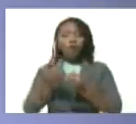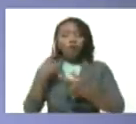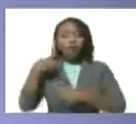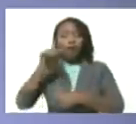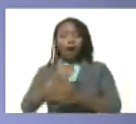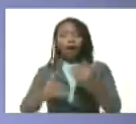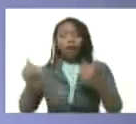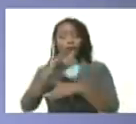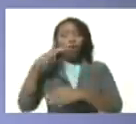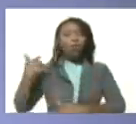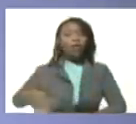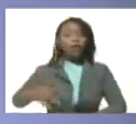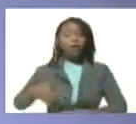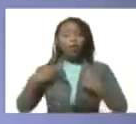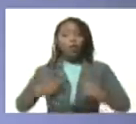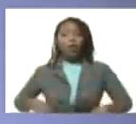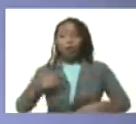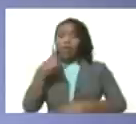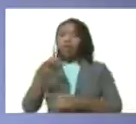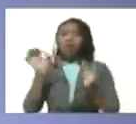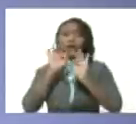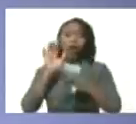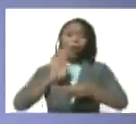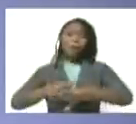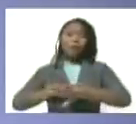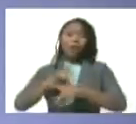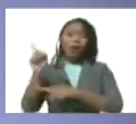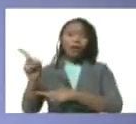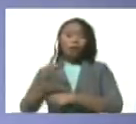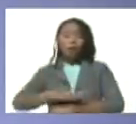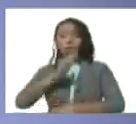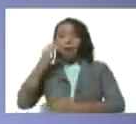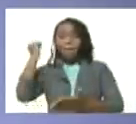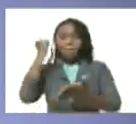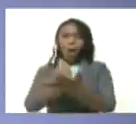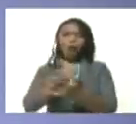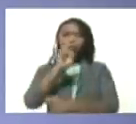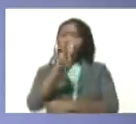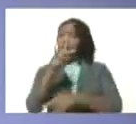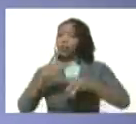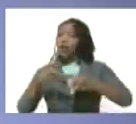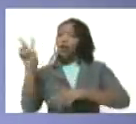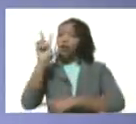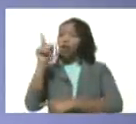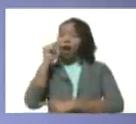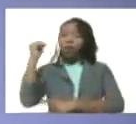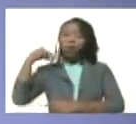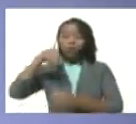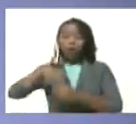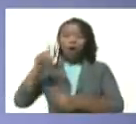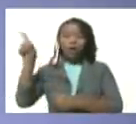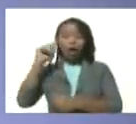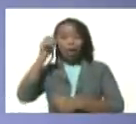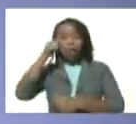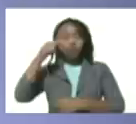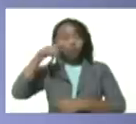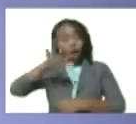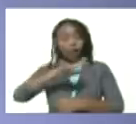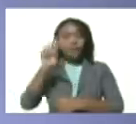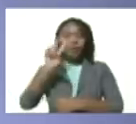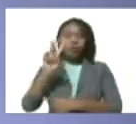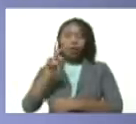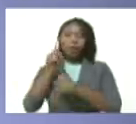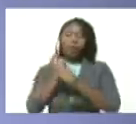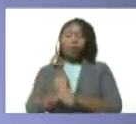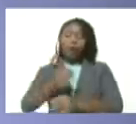Comisionada de los Derechos Humanos no se ha pronunciado acerca de lo que ha sido este vil asesinato de dos niños venezolanos que ha conmocionado también al pueblo de Venezuela. Se